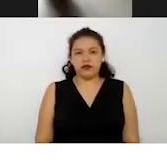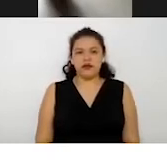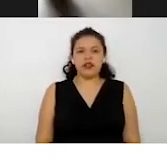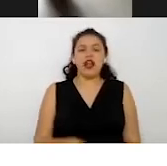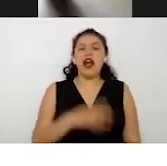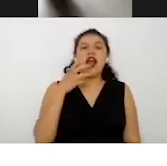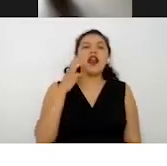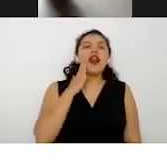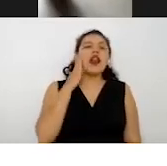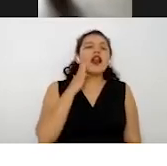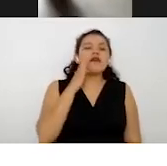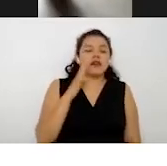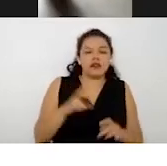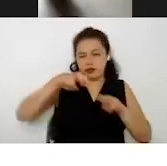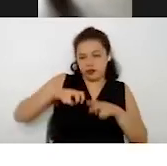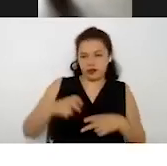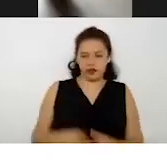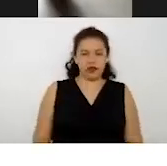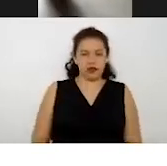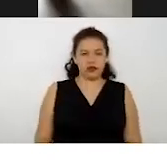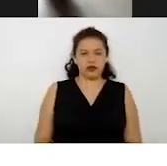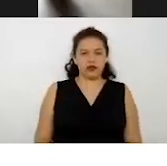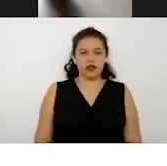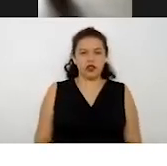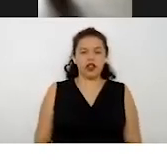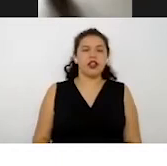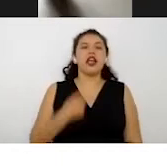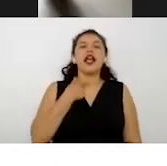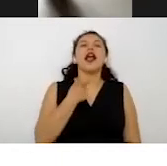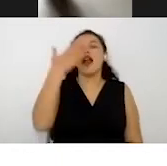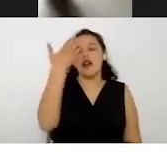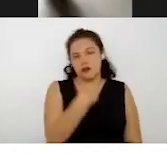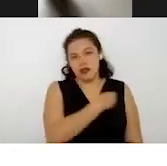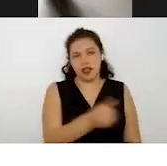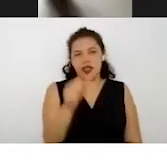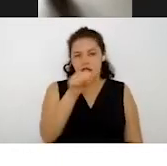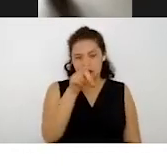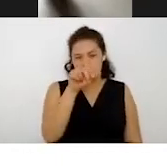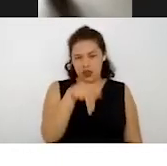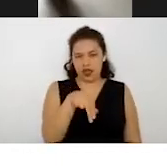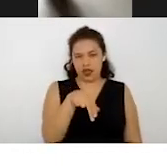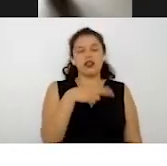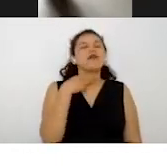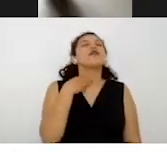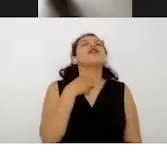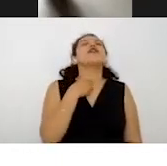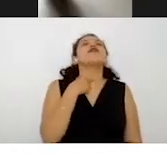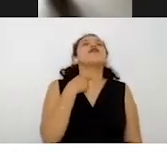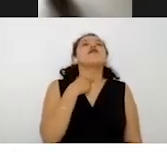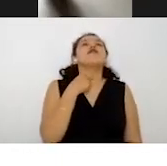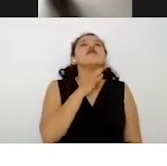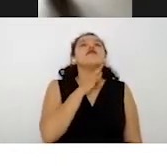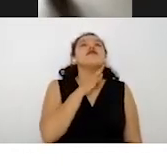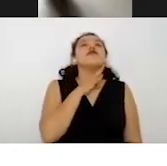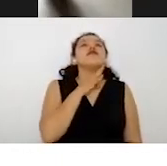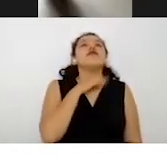Exacto. Uno era ubicar la famosa manzana de Adán, ¿ok? Y una vez ubicada, deslizar ya sea